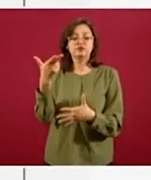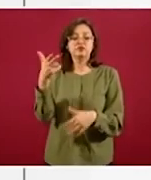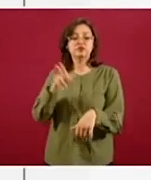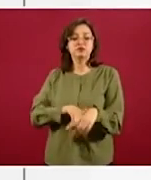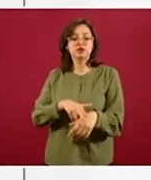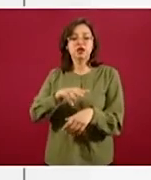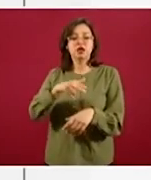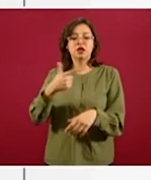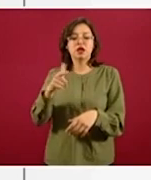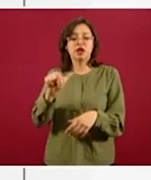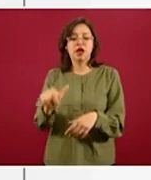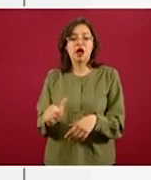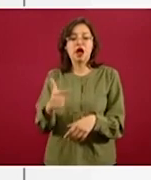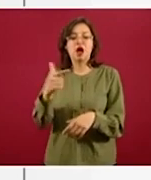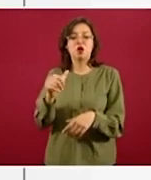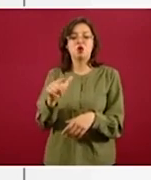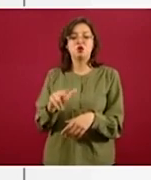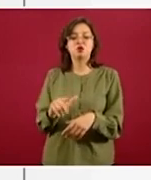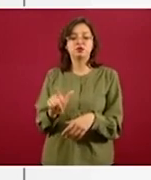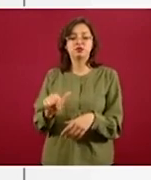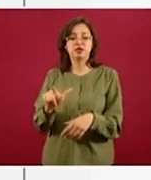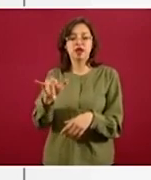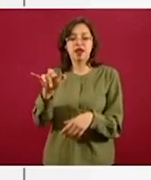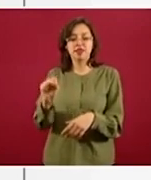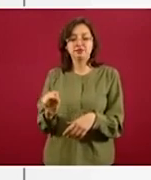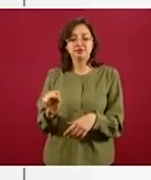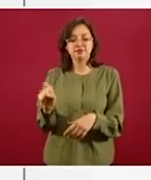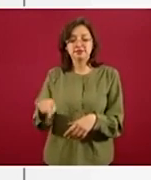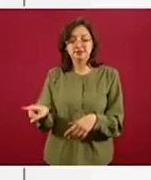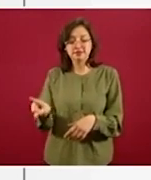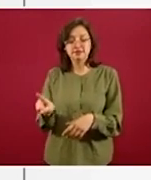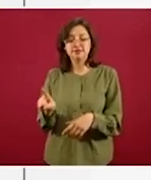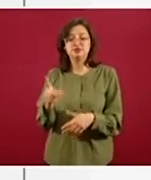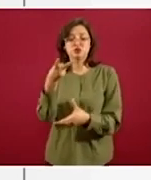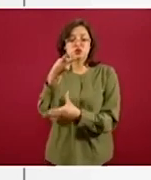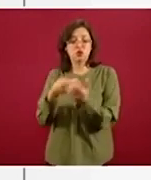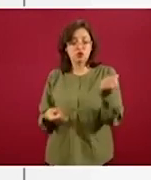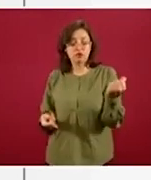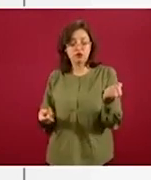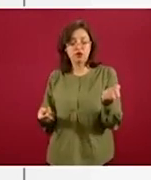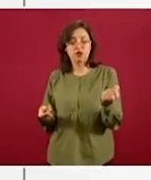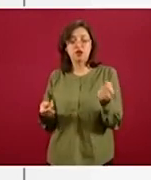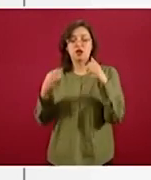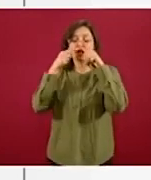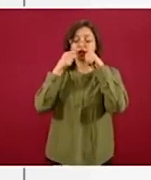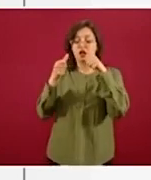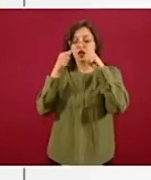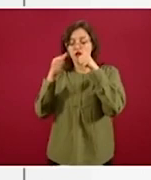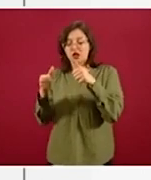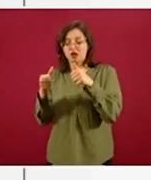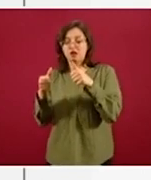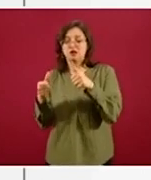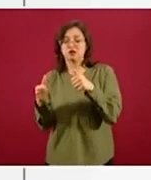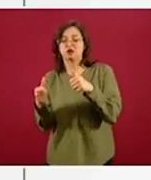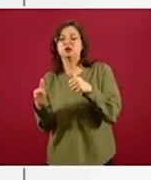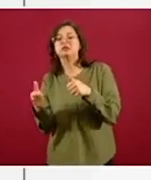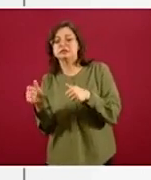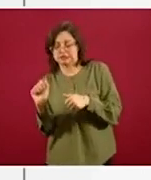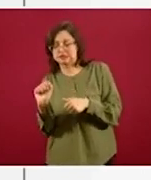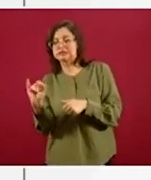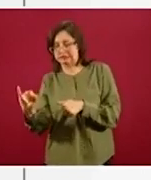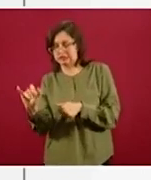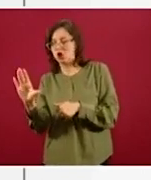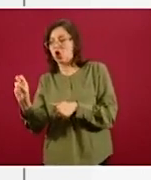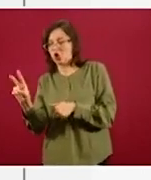Gea González, que actúa como un híbrido de atención tanto a pacientes con COVID